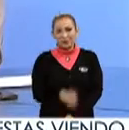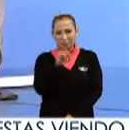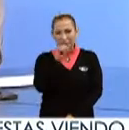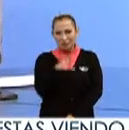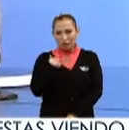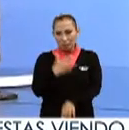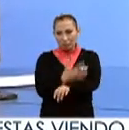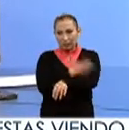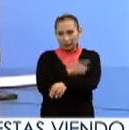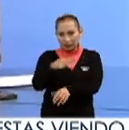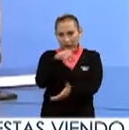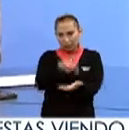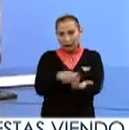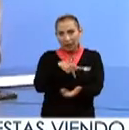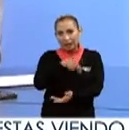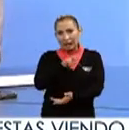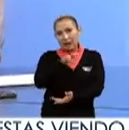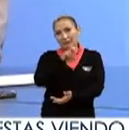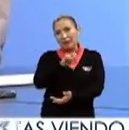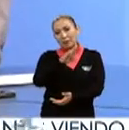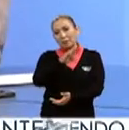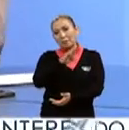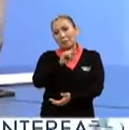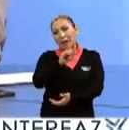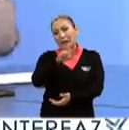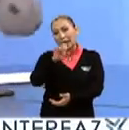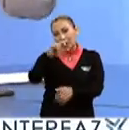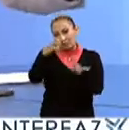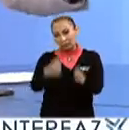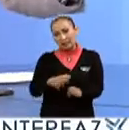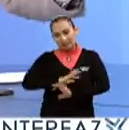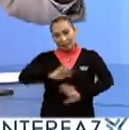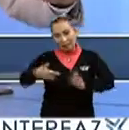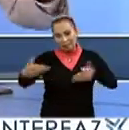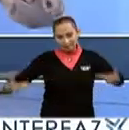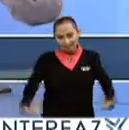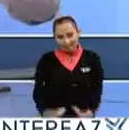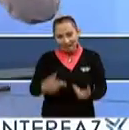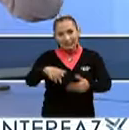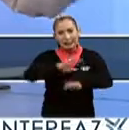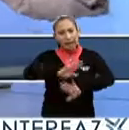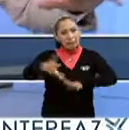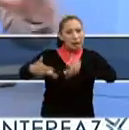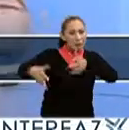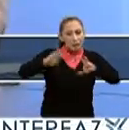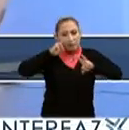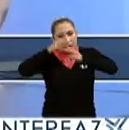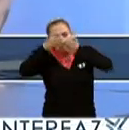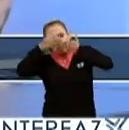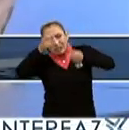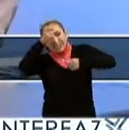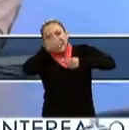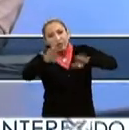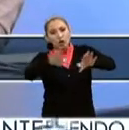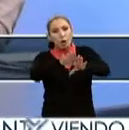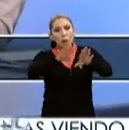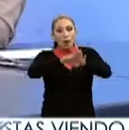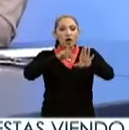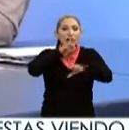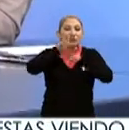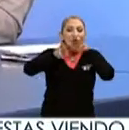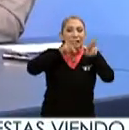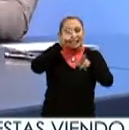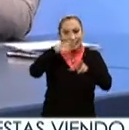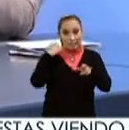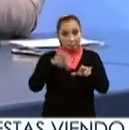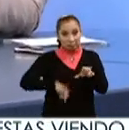Precisamente está con nosotros en el estudio Kevin Barrera. Kevin, ¿cómo estás? Pues ya te presentamos, ya medio vislumbramos algo de cómo fueron los